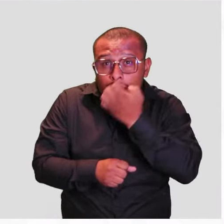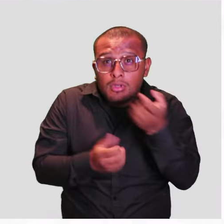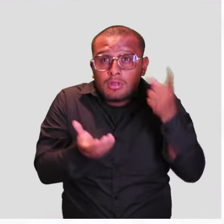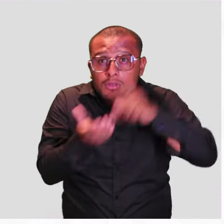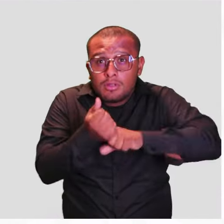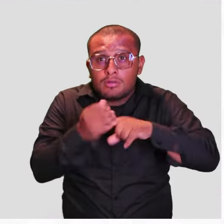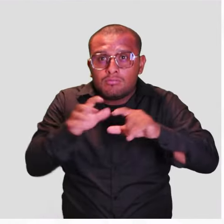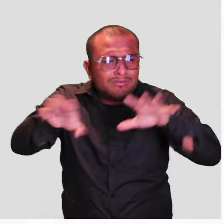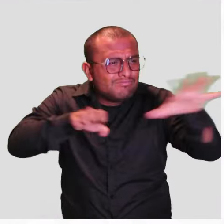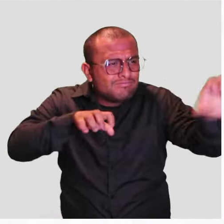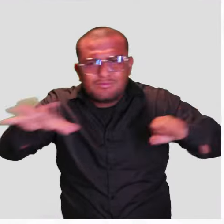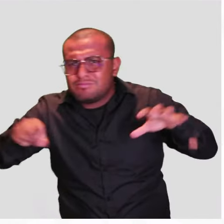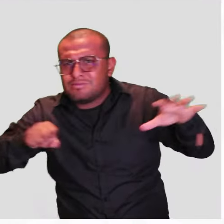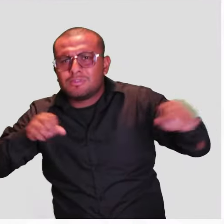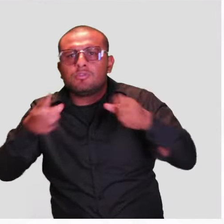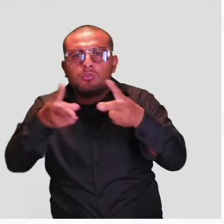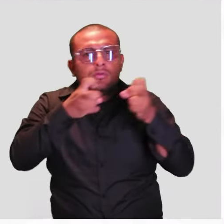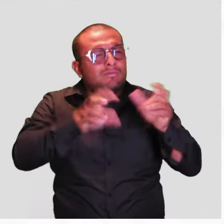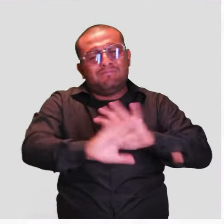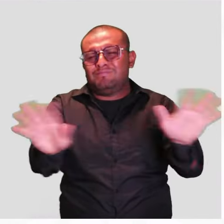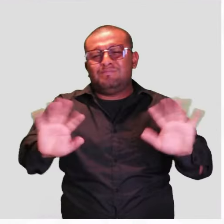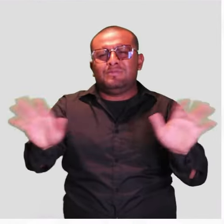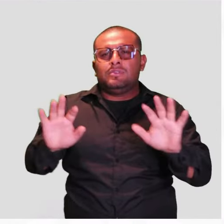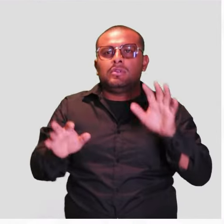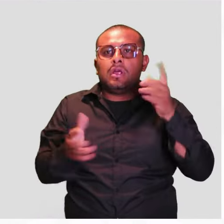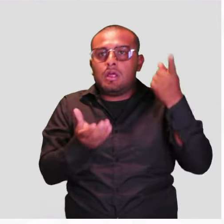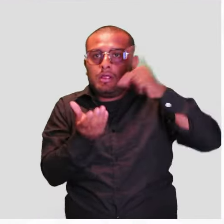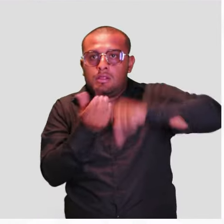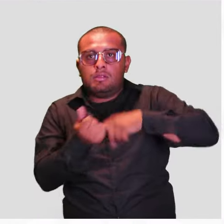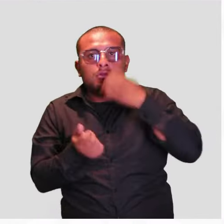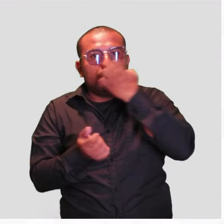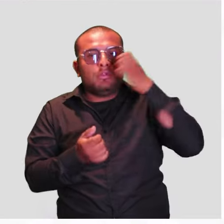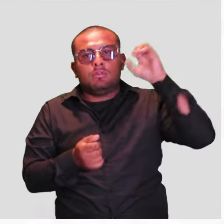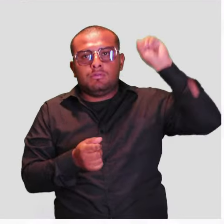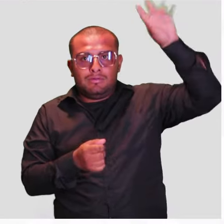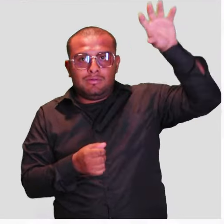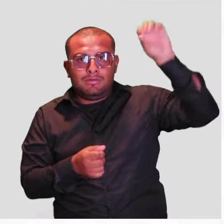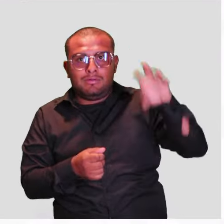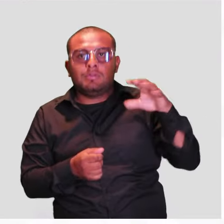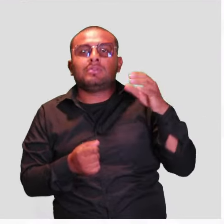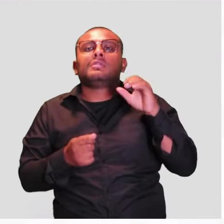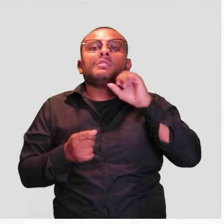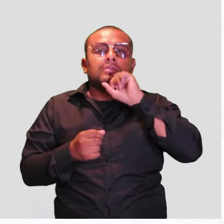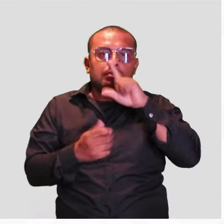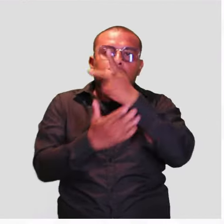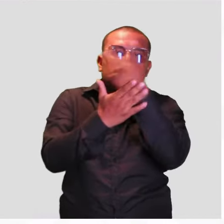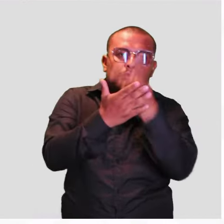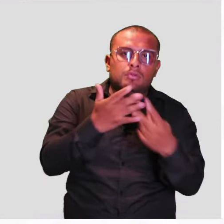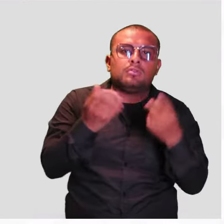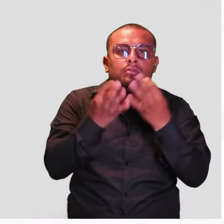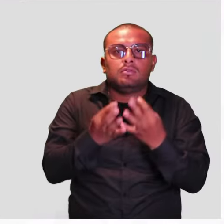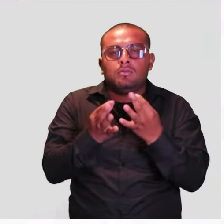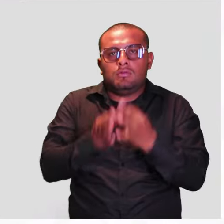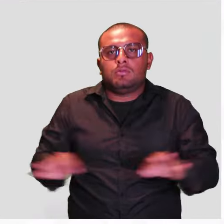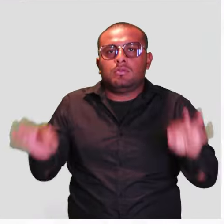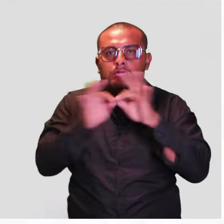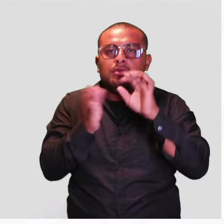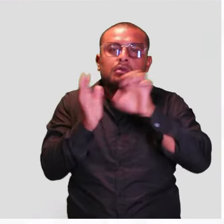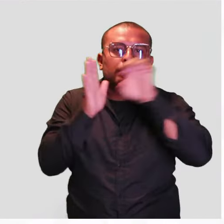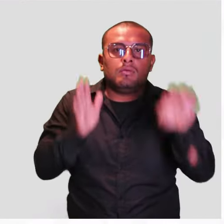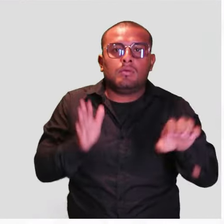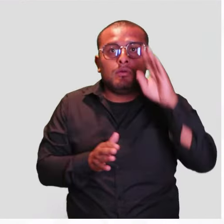alarma escolar. Y hemos trabajado, por supuesto, también en programas tan importantes como lo es la beca municipal. Llevamos